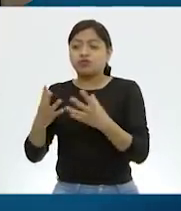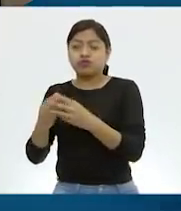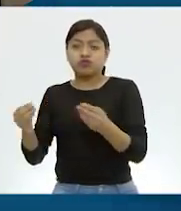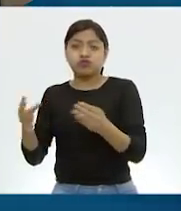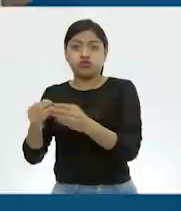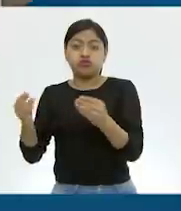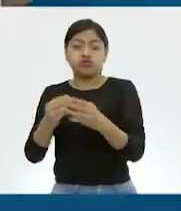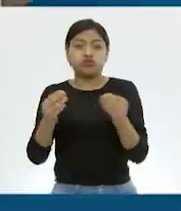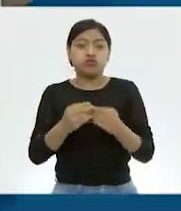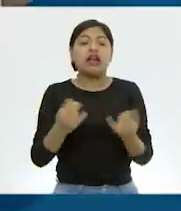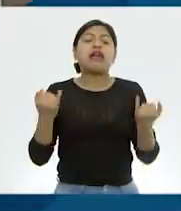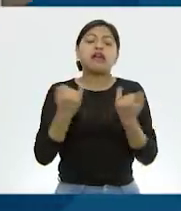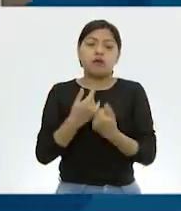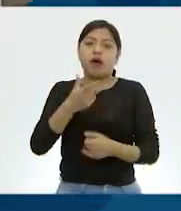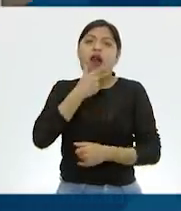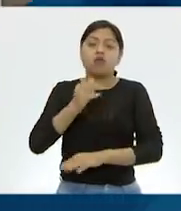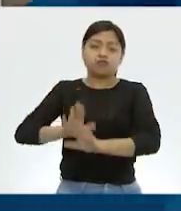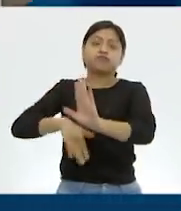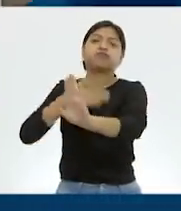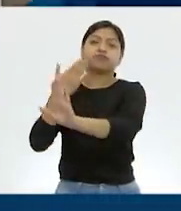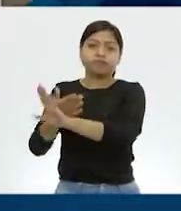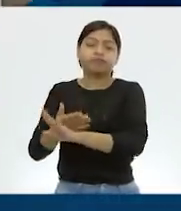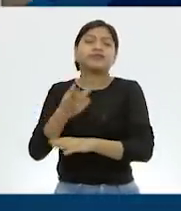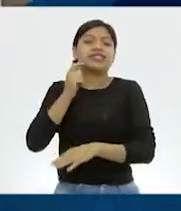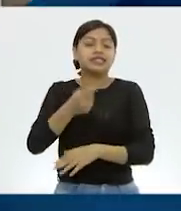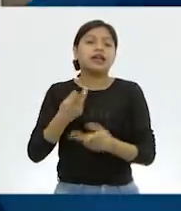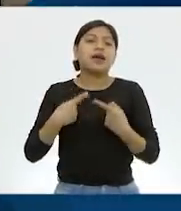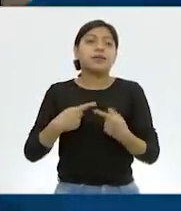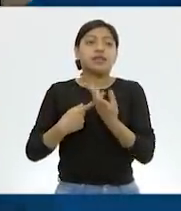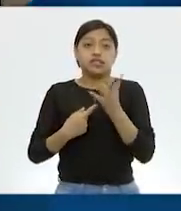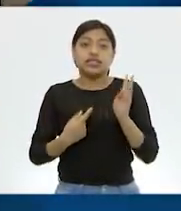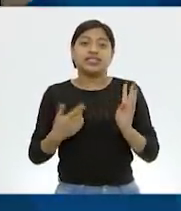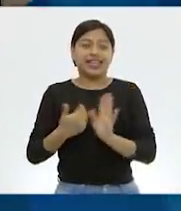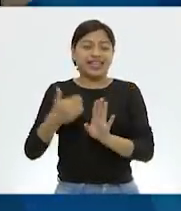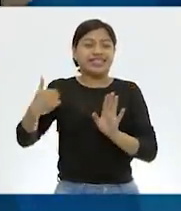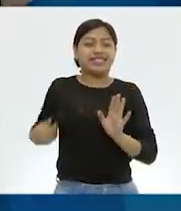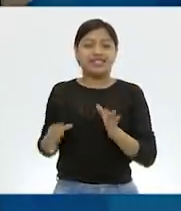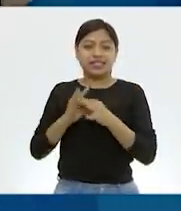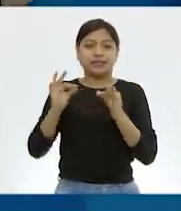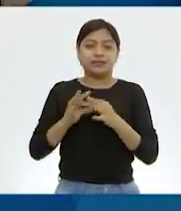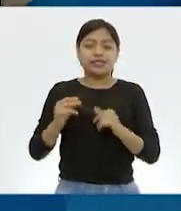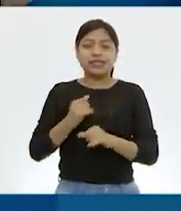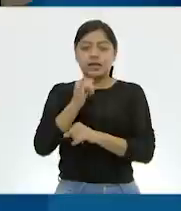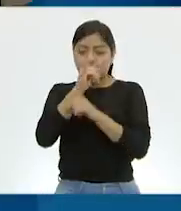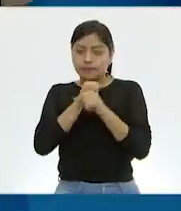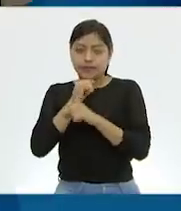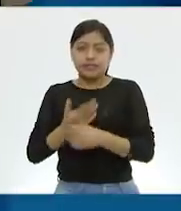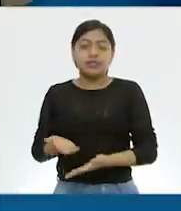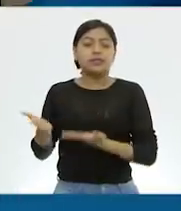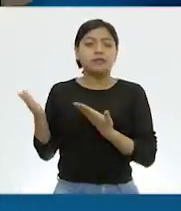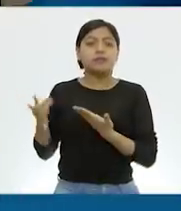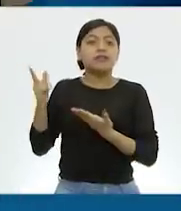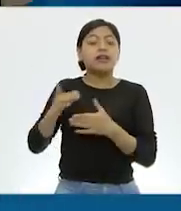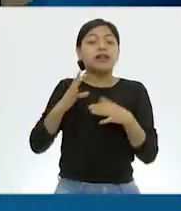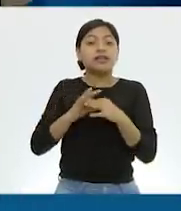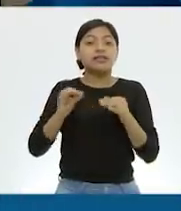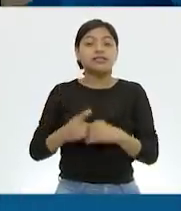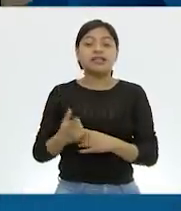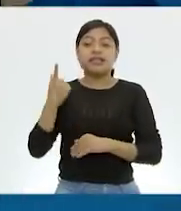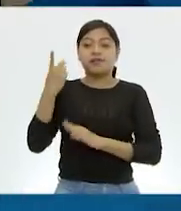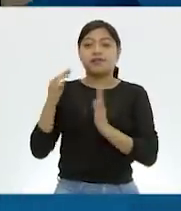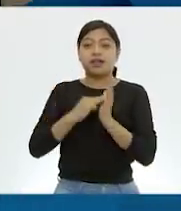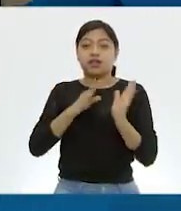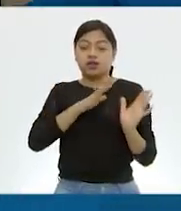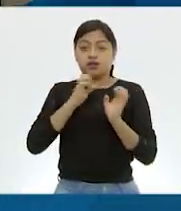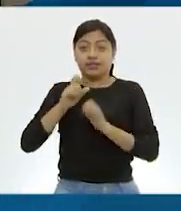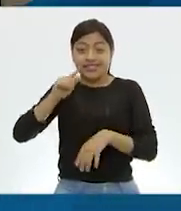mismas características. Por ejemplo, hace solamente un par de días salió un artículo que indica que se han perdido desde